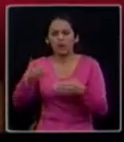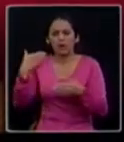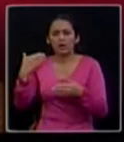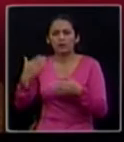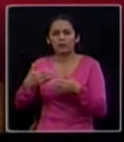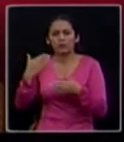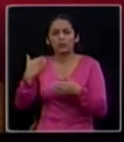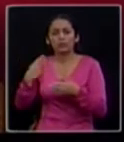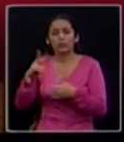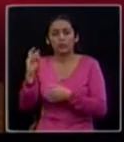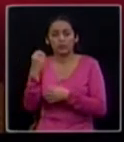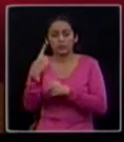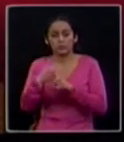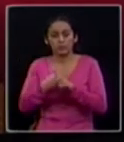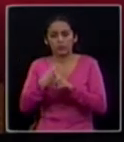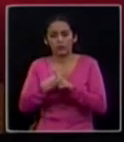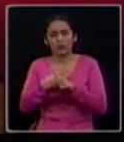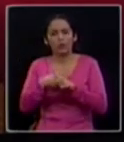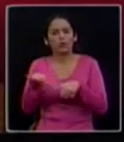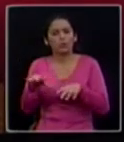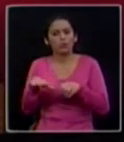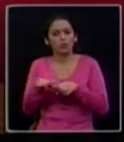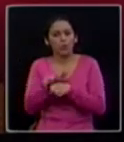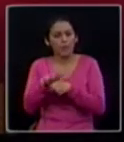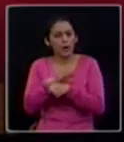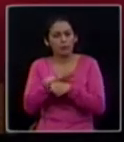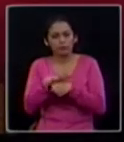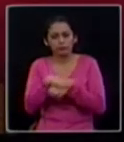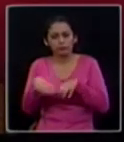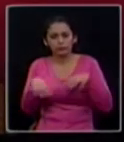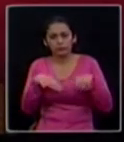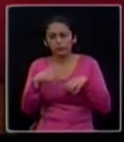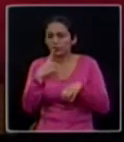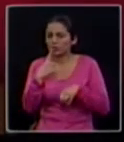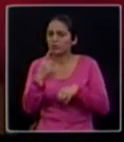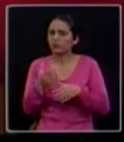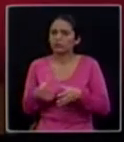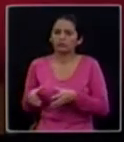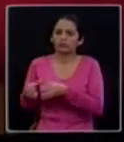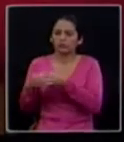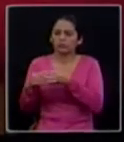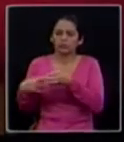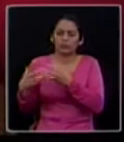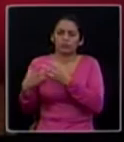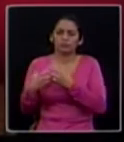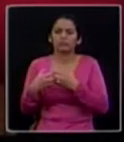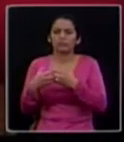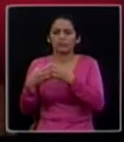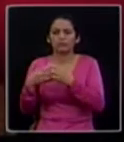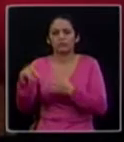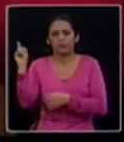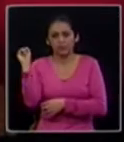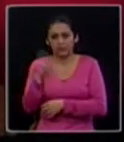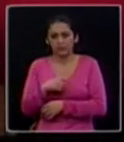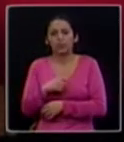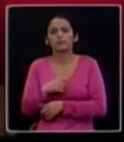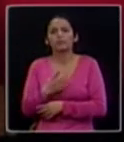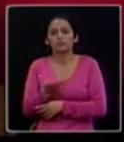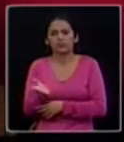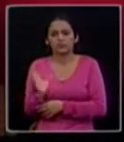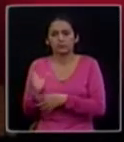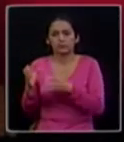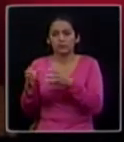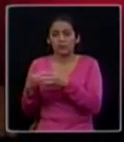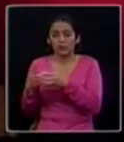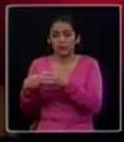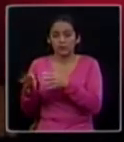meses de gestión, que lo que tenemos que hacer es unir esfuerzos a través del Consejo de Participación Ciudadana y Control Social, porque el Consejo es el puente entre la ciudadanía y las